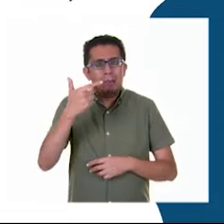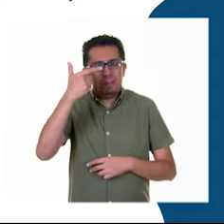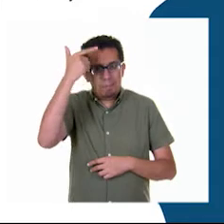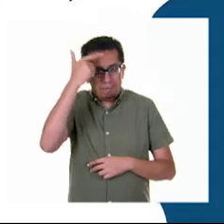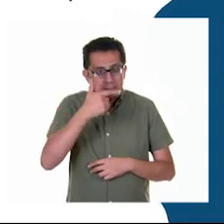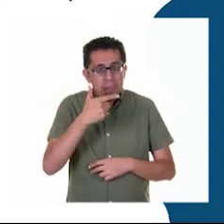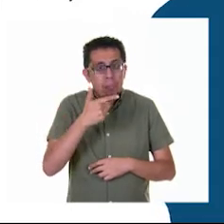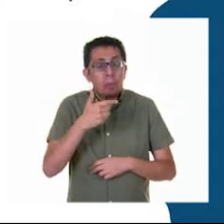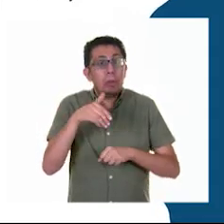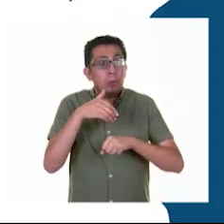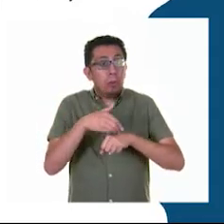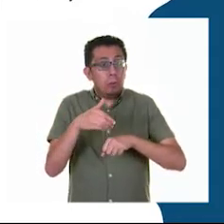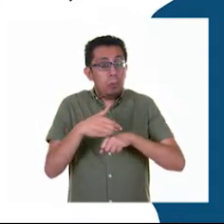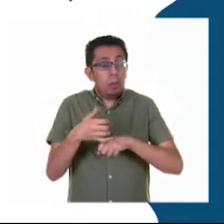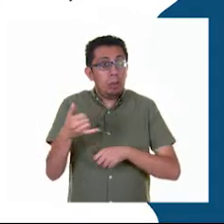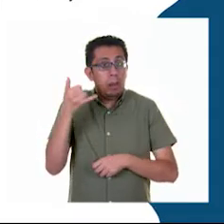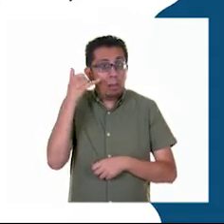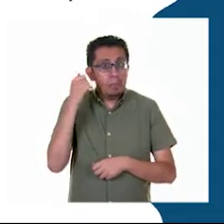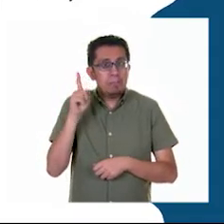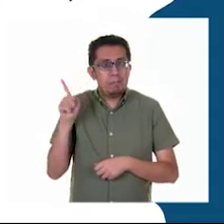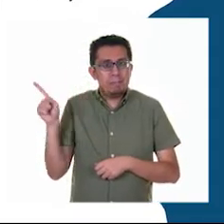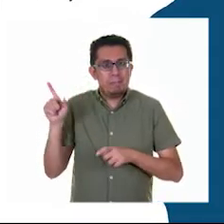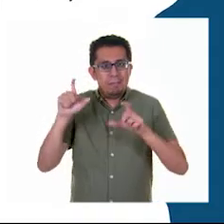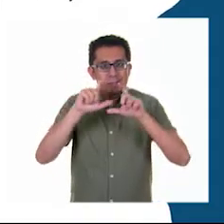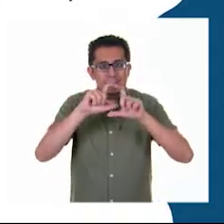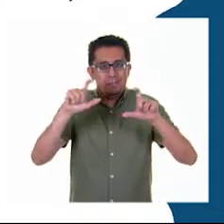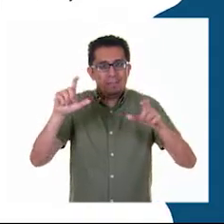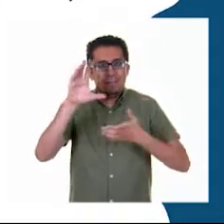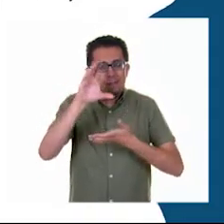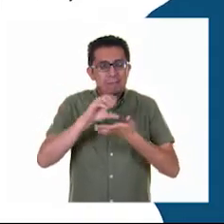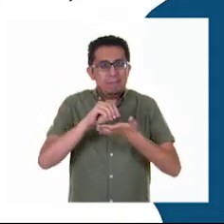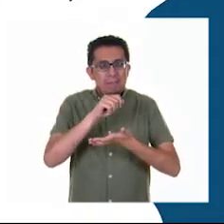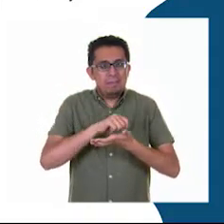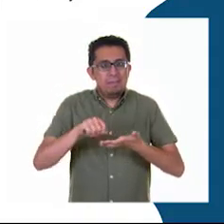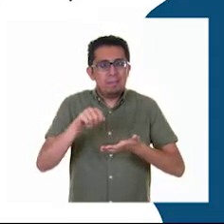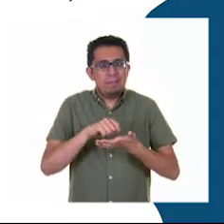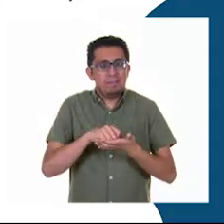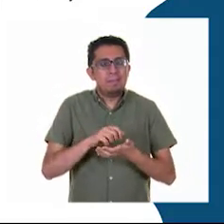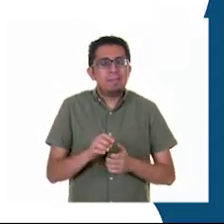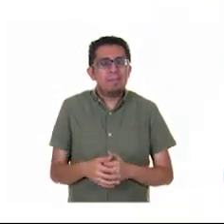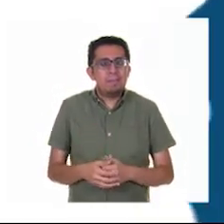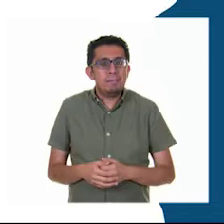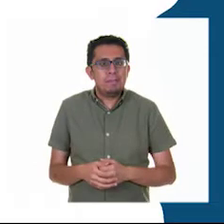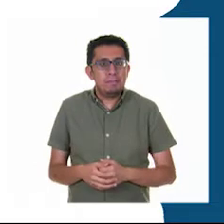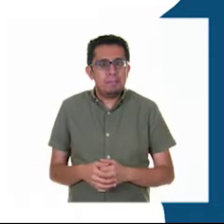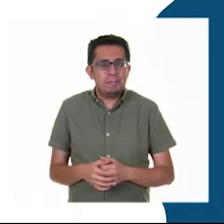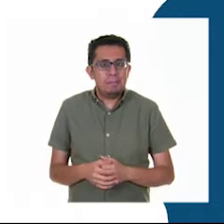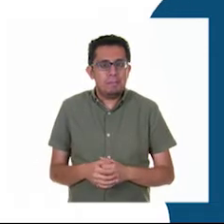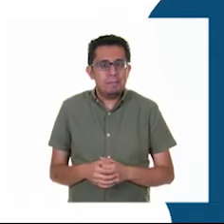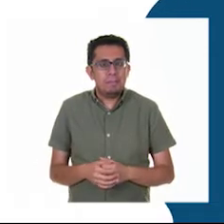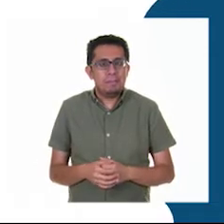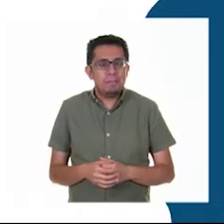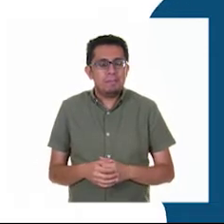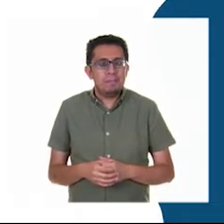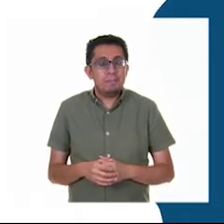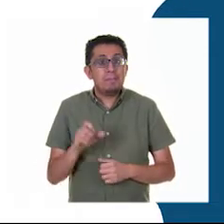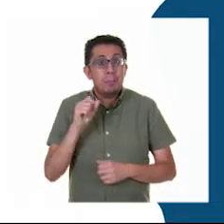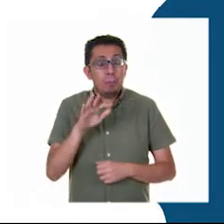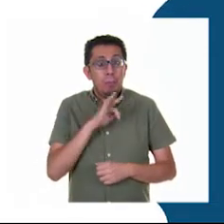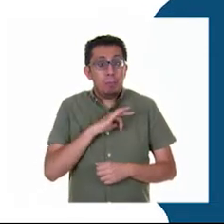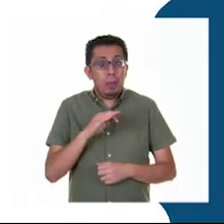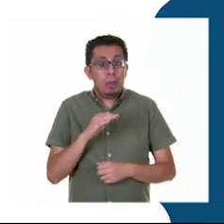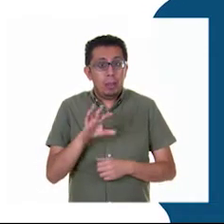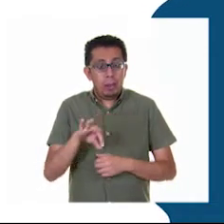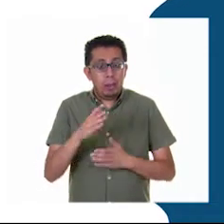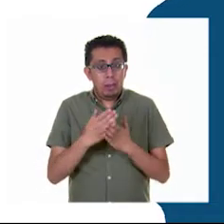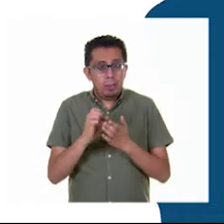teléfono 55 41 72 04 13 con 100 líneas. También puedes encontrar